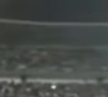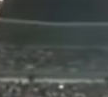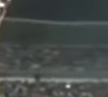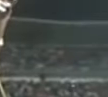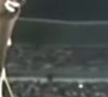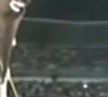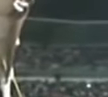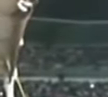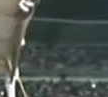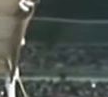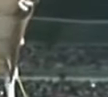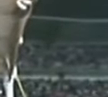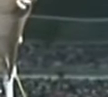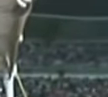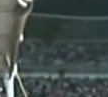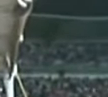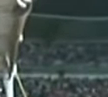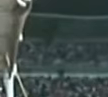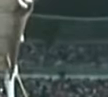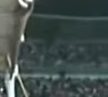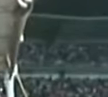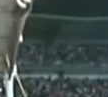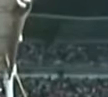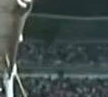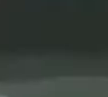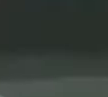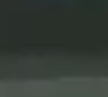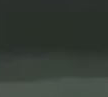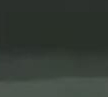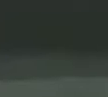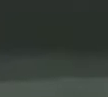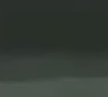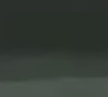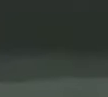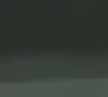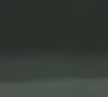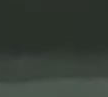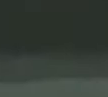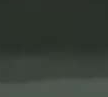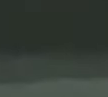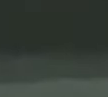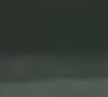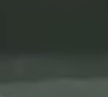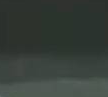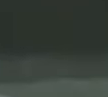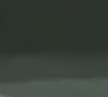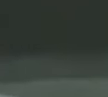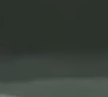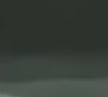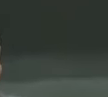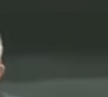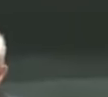Quiero compartir con ustedes un texto bíblico, Hechos capítulo 4, verso 20,